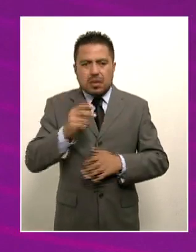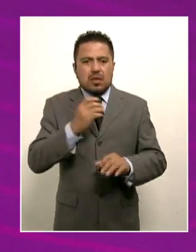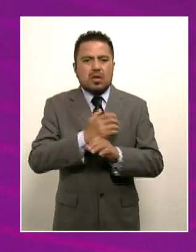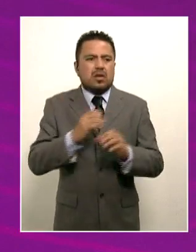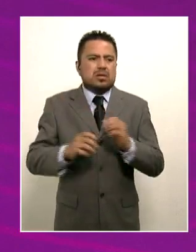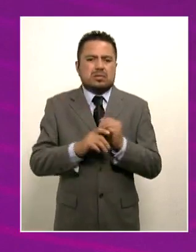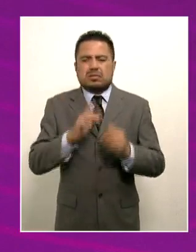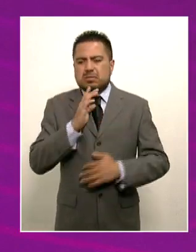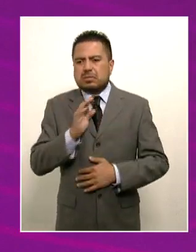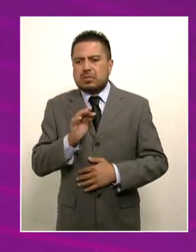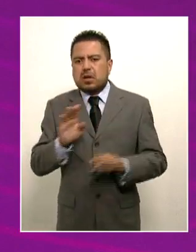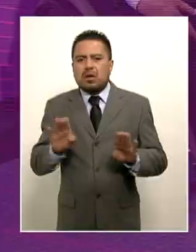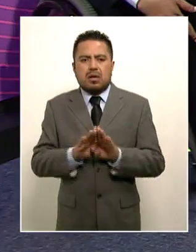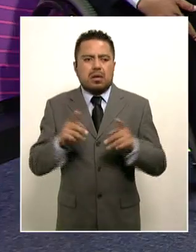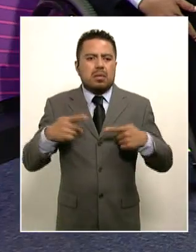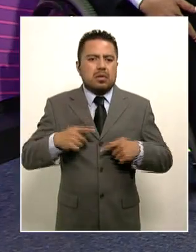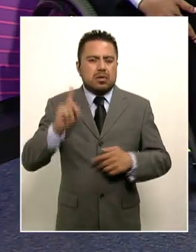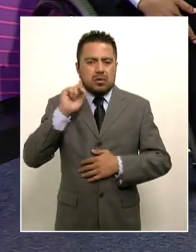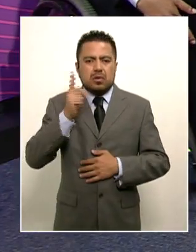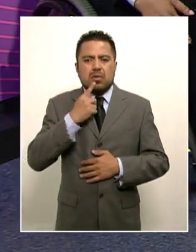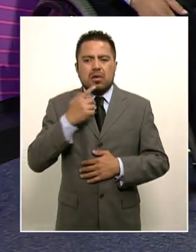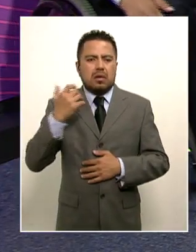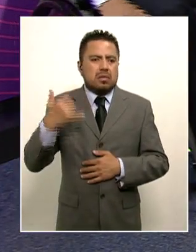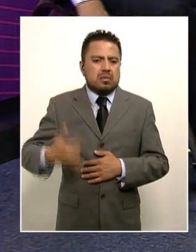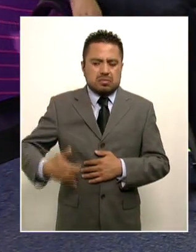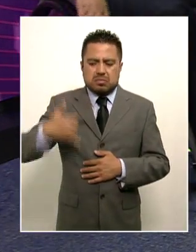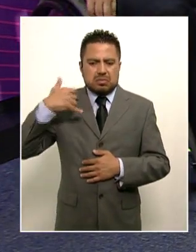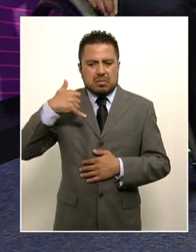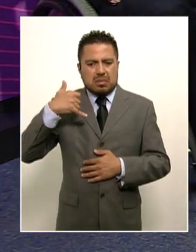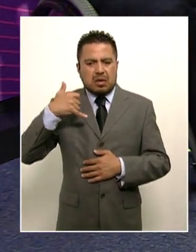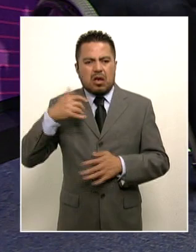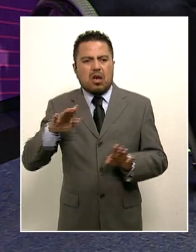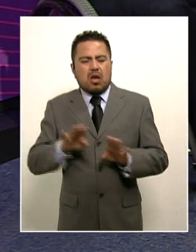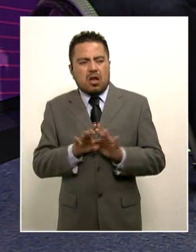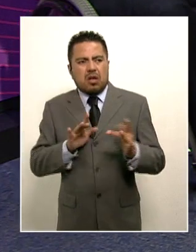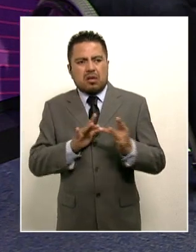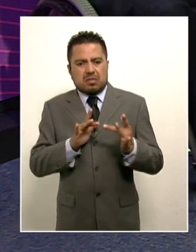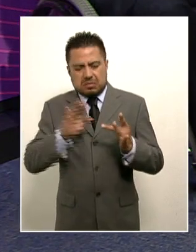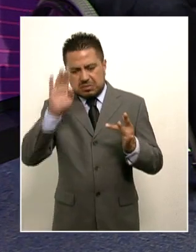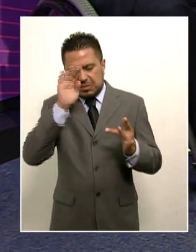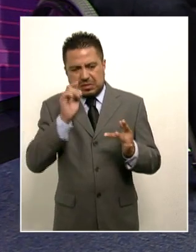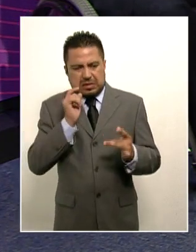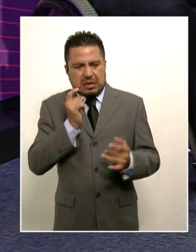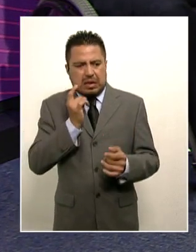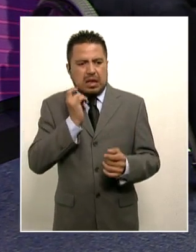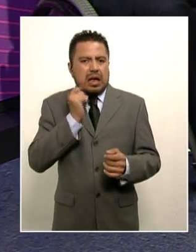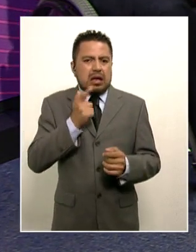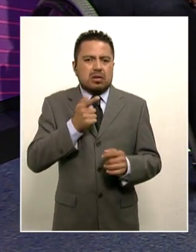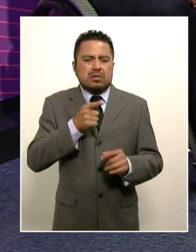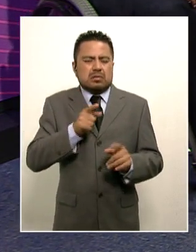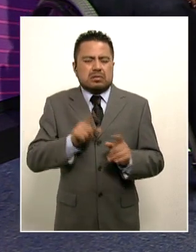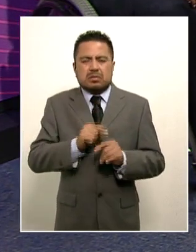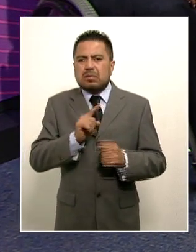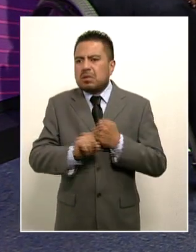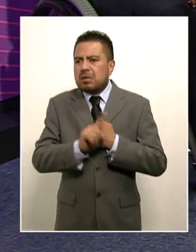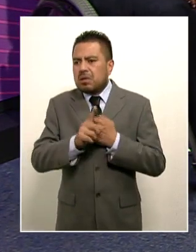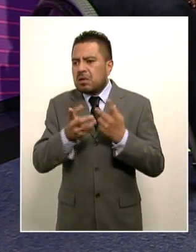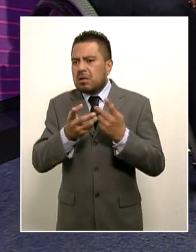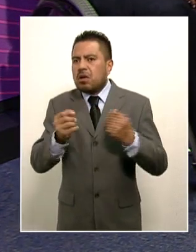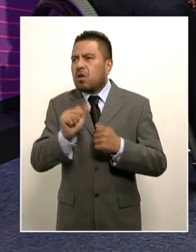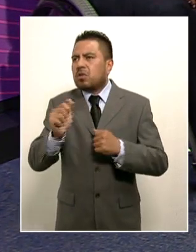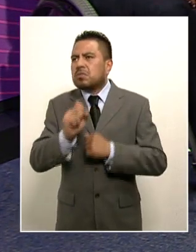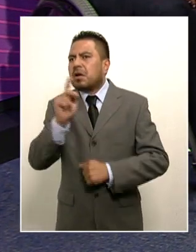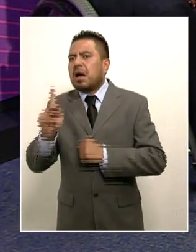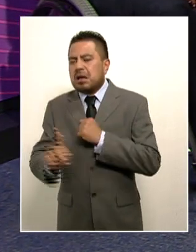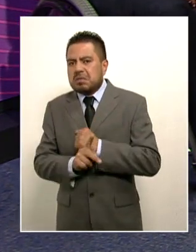tan sencillas como una persona sorda hablando por teléfono es impensable. Y eso es algo muy simple, ¿no? En otros países lo han resuelto